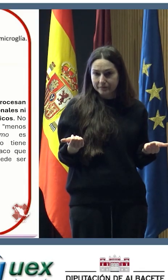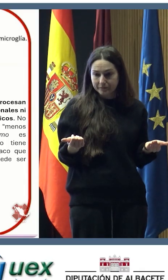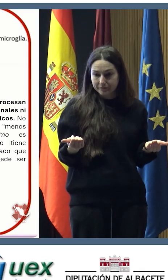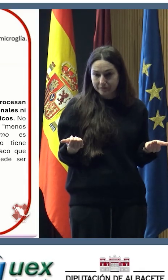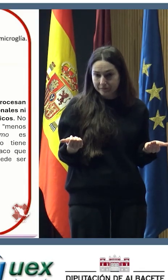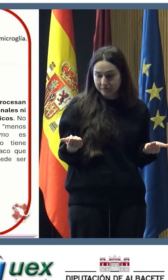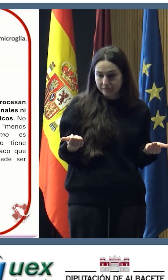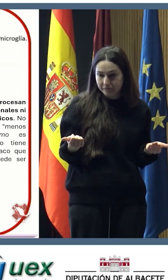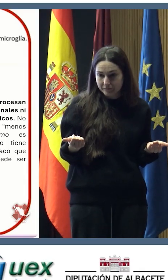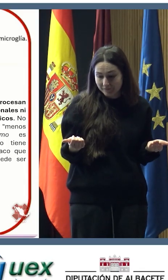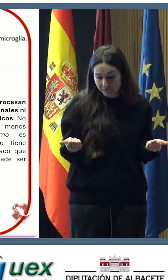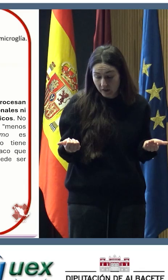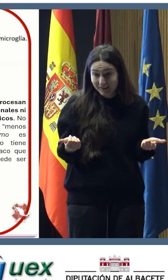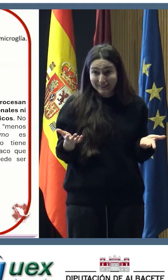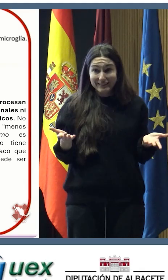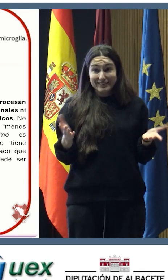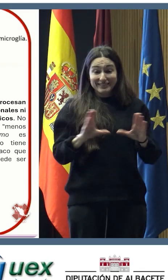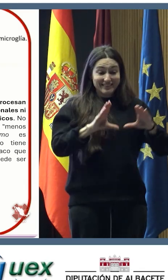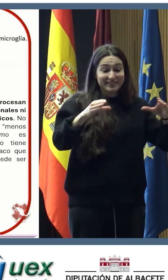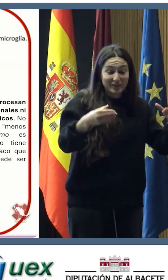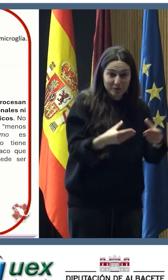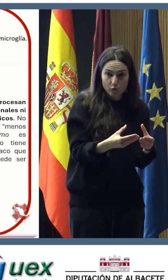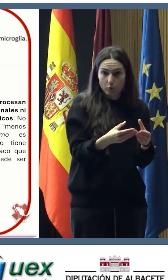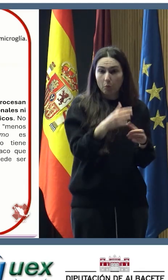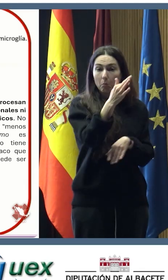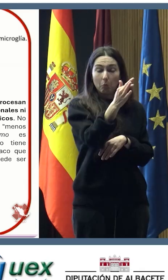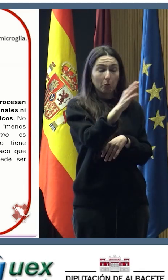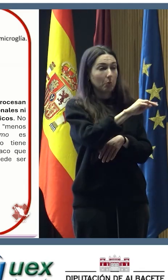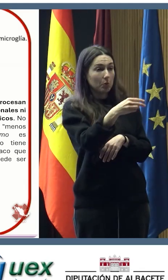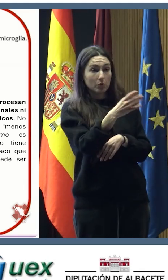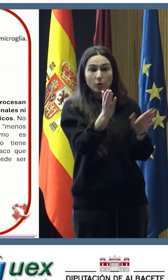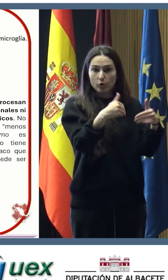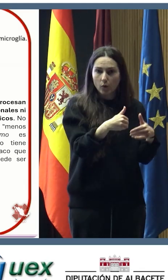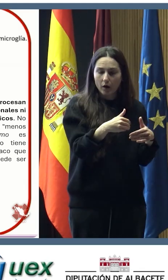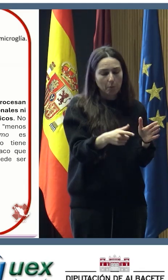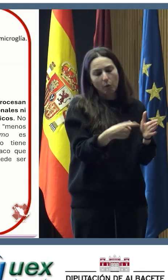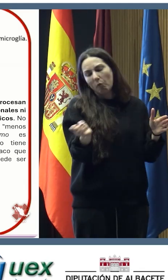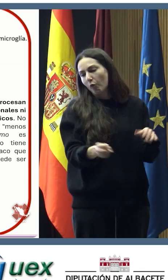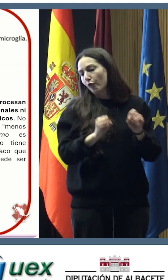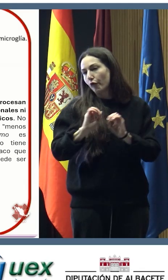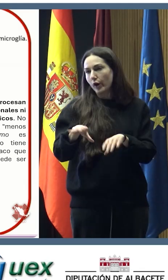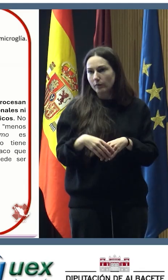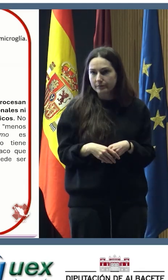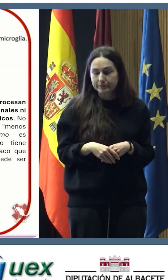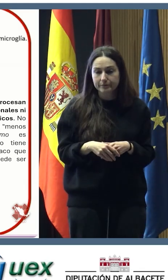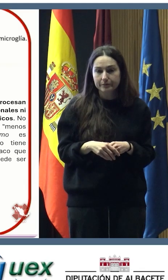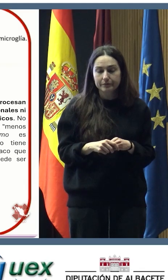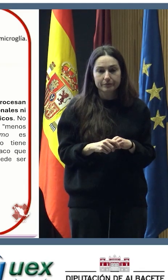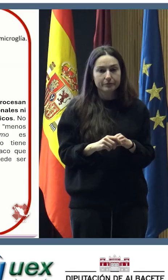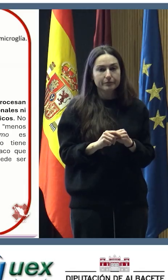no servían en esa parte de la población, se quitaban de en medio.